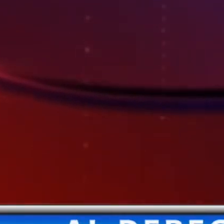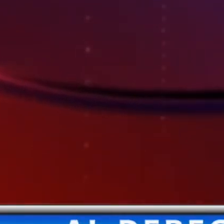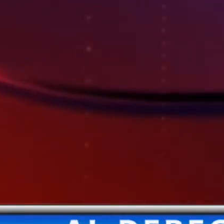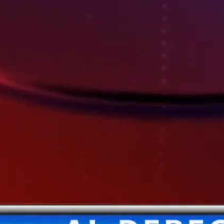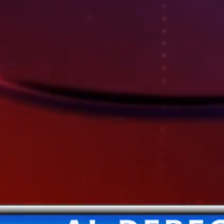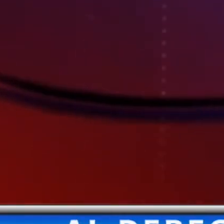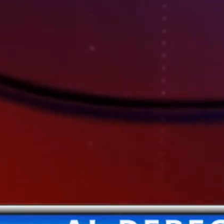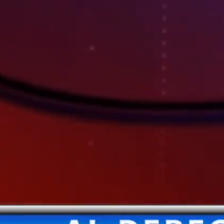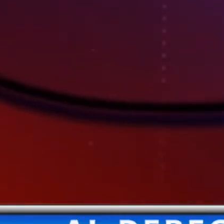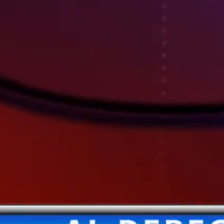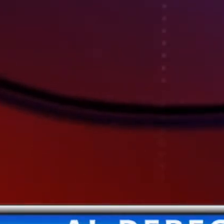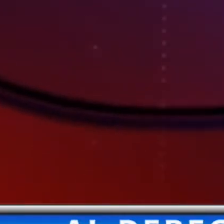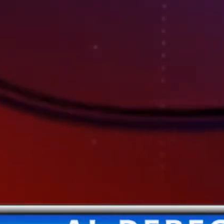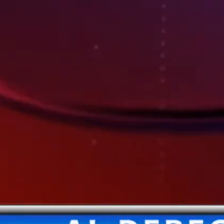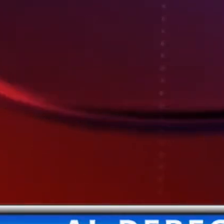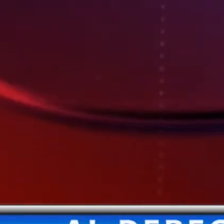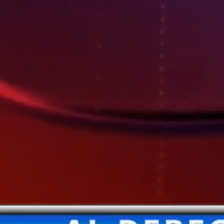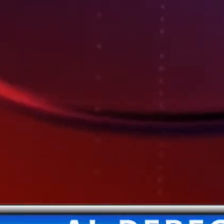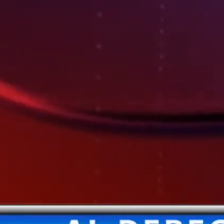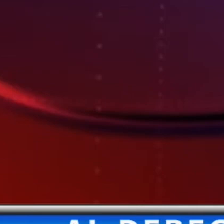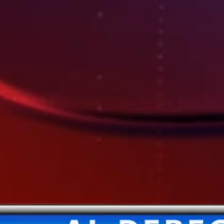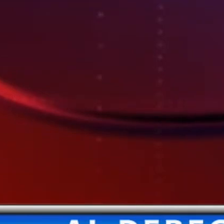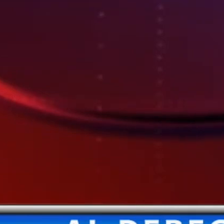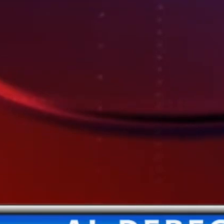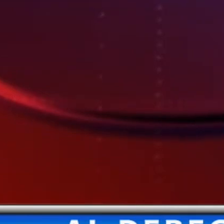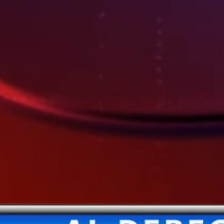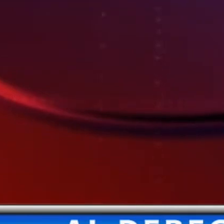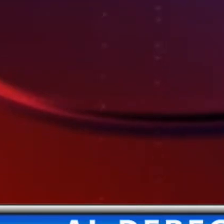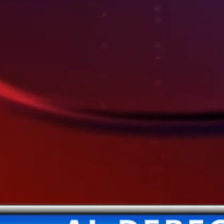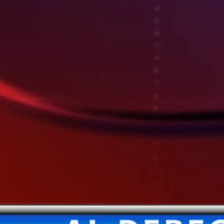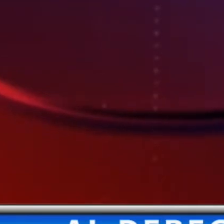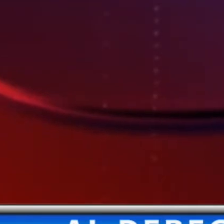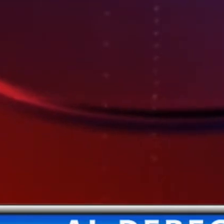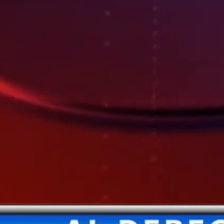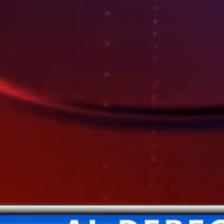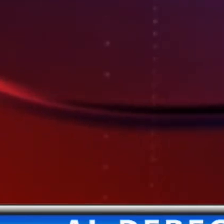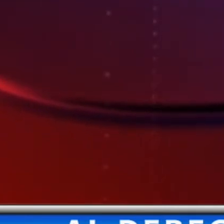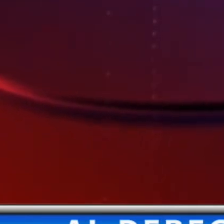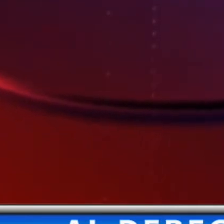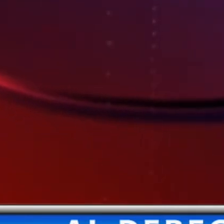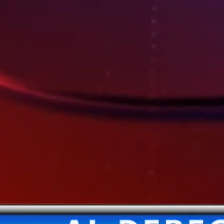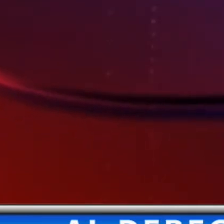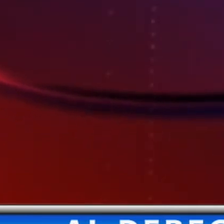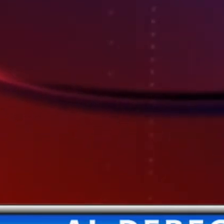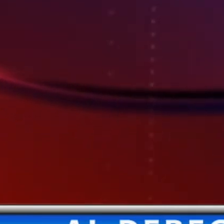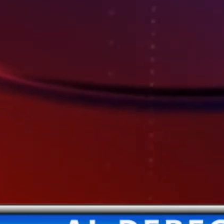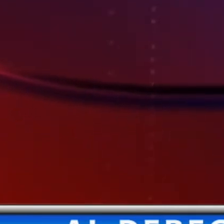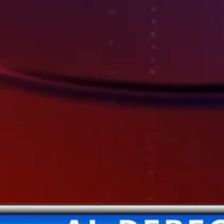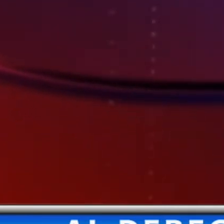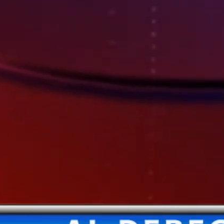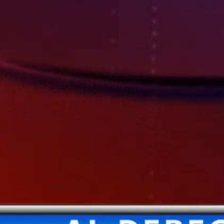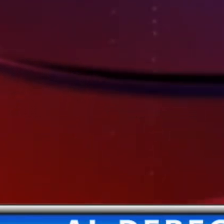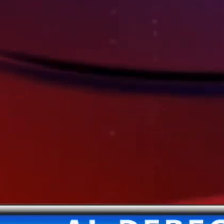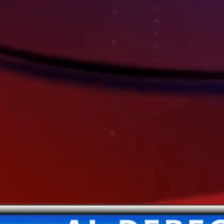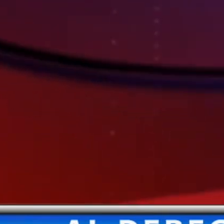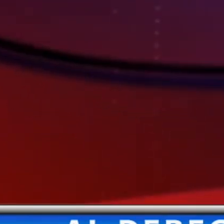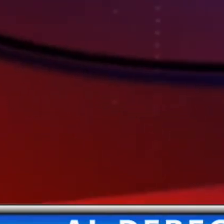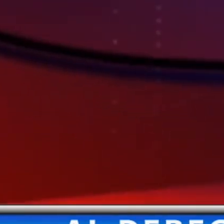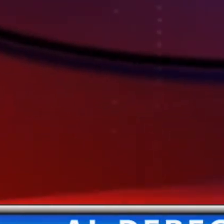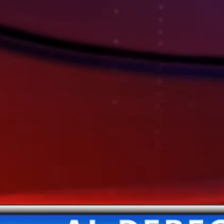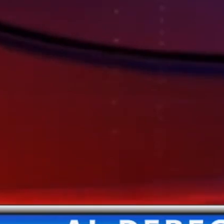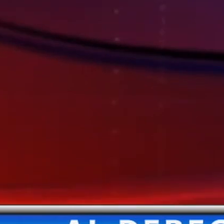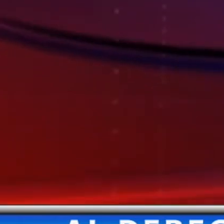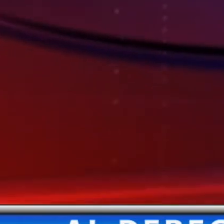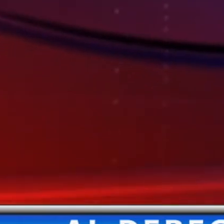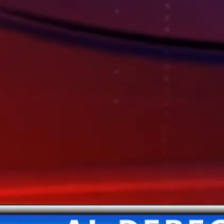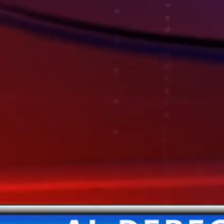de drogas propiamente tales. Por eso le preguntábamos a Úrsula Sura si es que ella siente que también hay una relación ahí respecto de algo que le